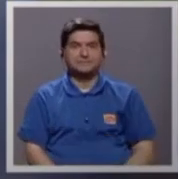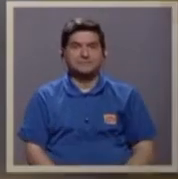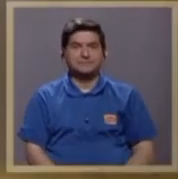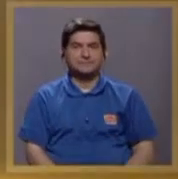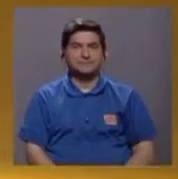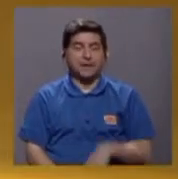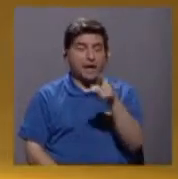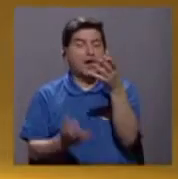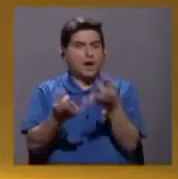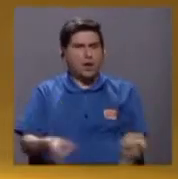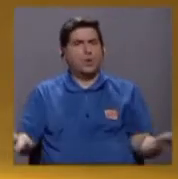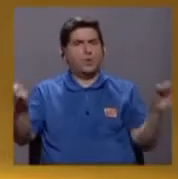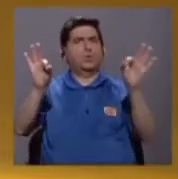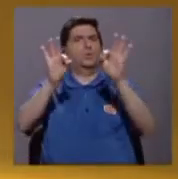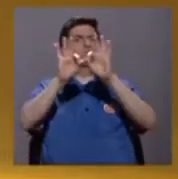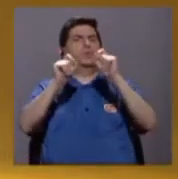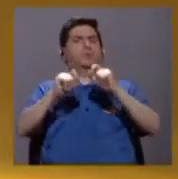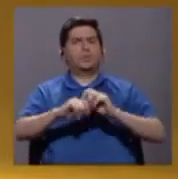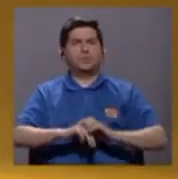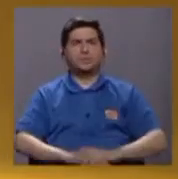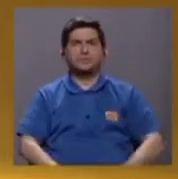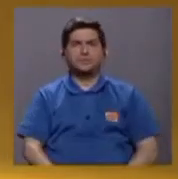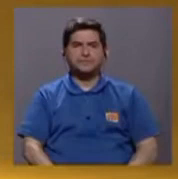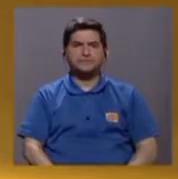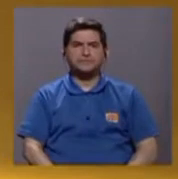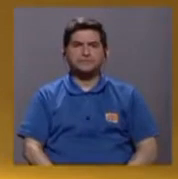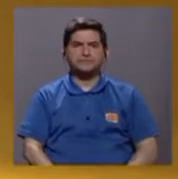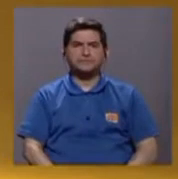eso es muy importante y